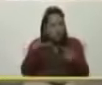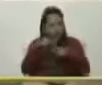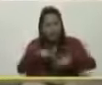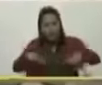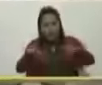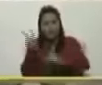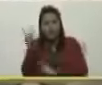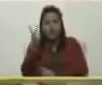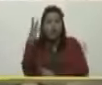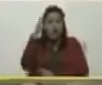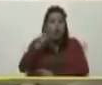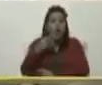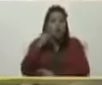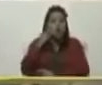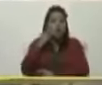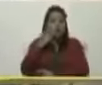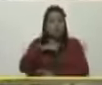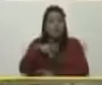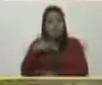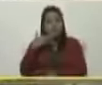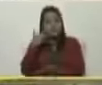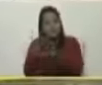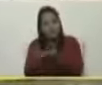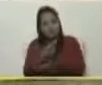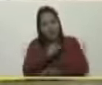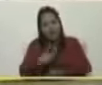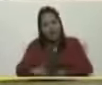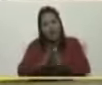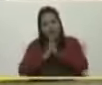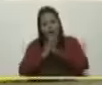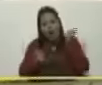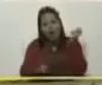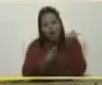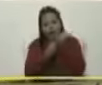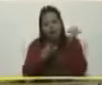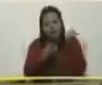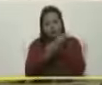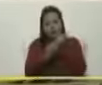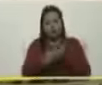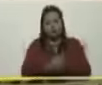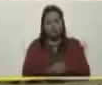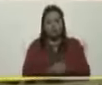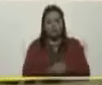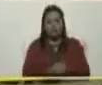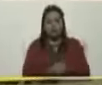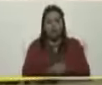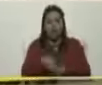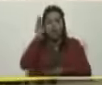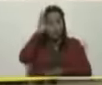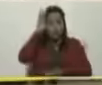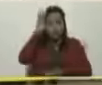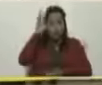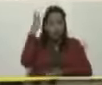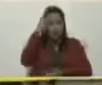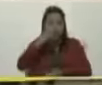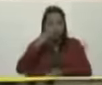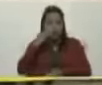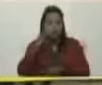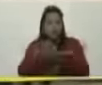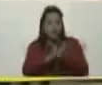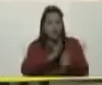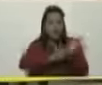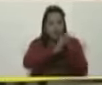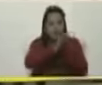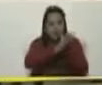como jóvenes, presidente, le solicitamos el apoyo para que todo el futuro de los jóvenes en materia de